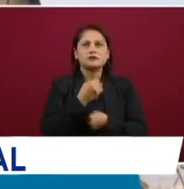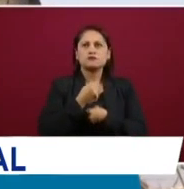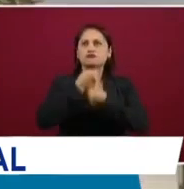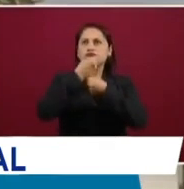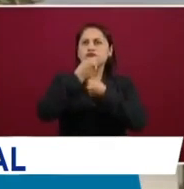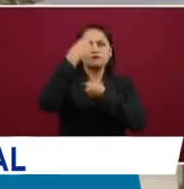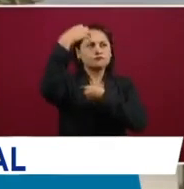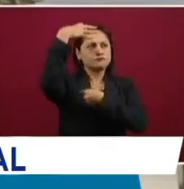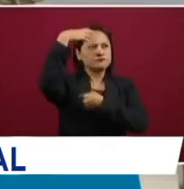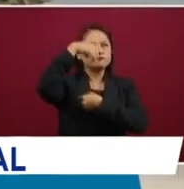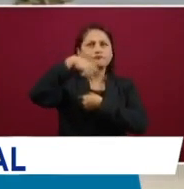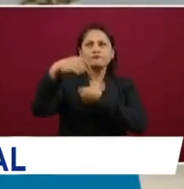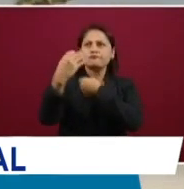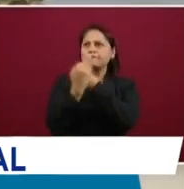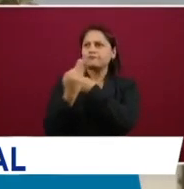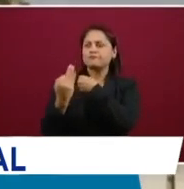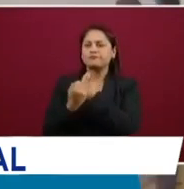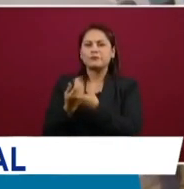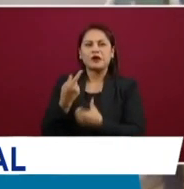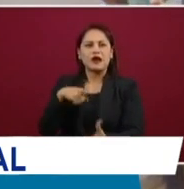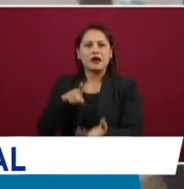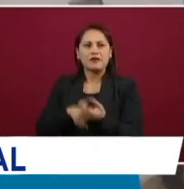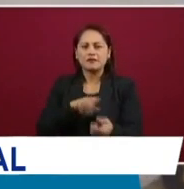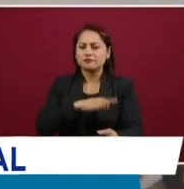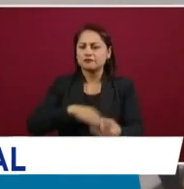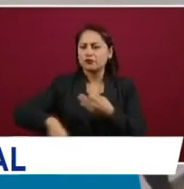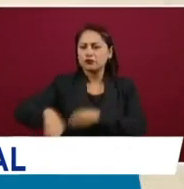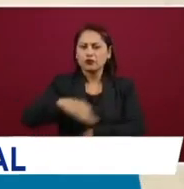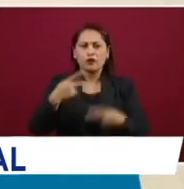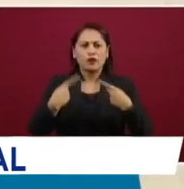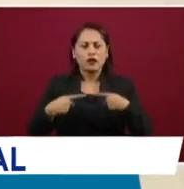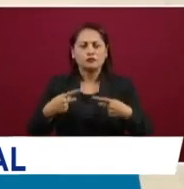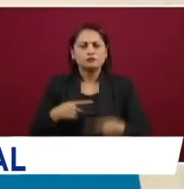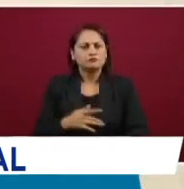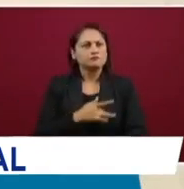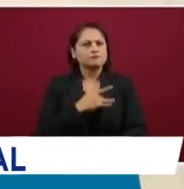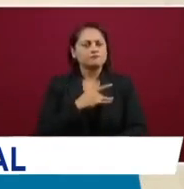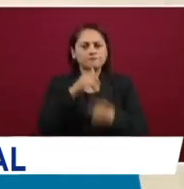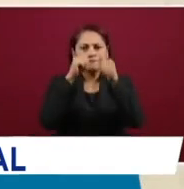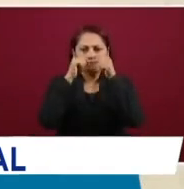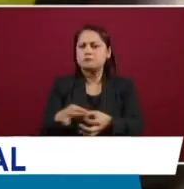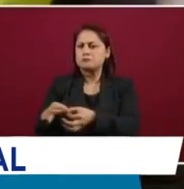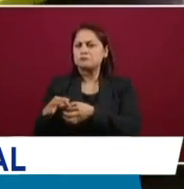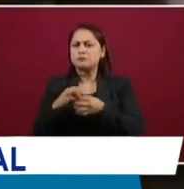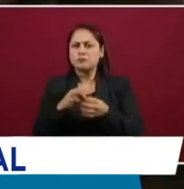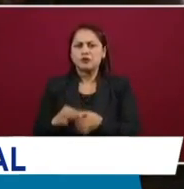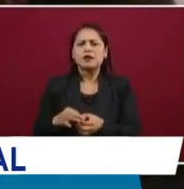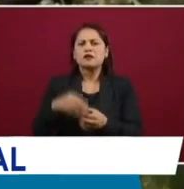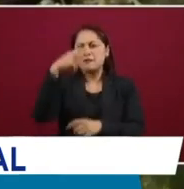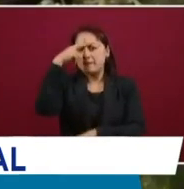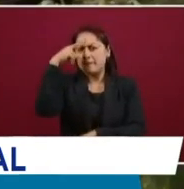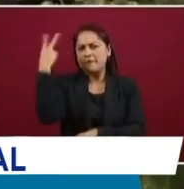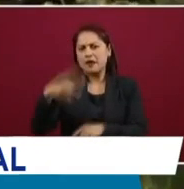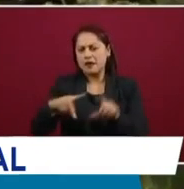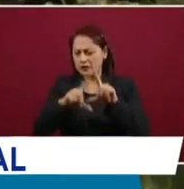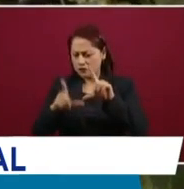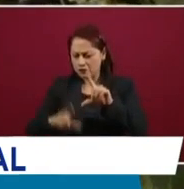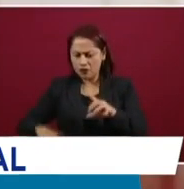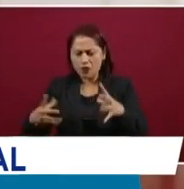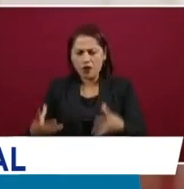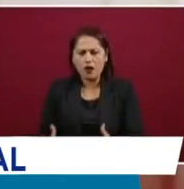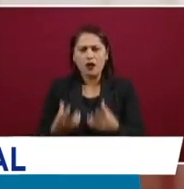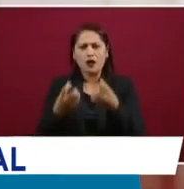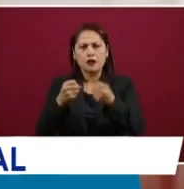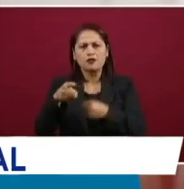e informar y tener materiales para canalizar a las personas que tienen problemas de adicciones y acercarlos a los